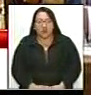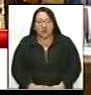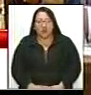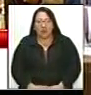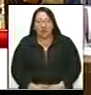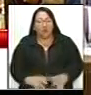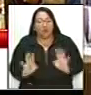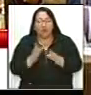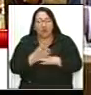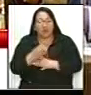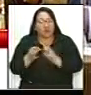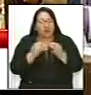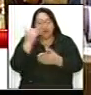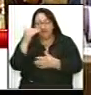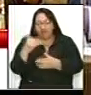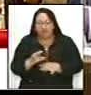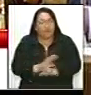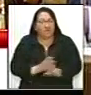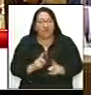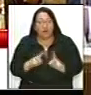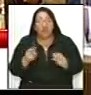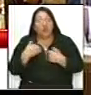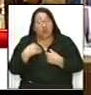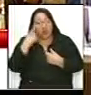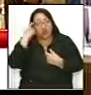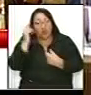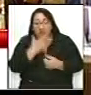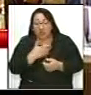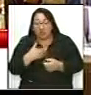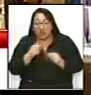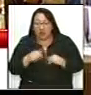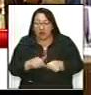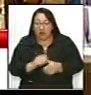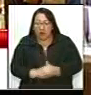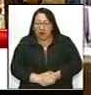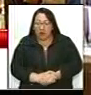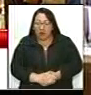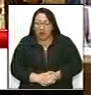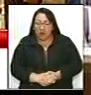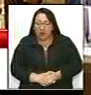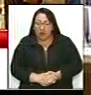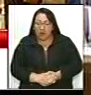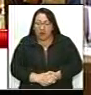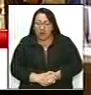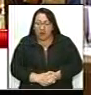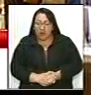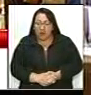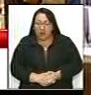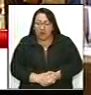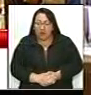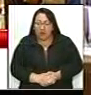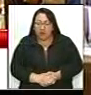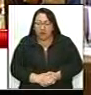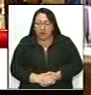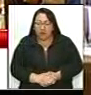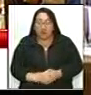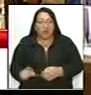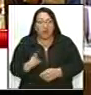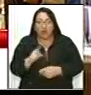voy a entrar a ese detalle, pero yo considero, presidente, de que acá no se ha